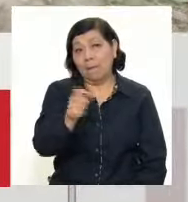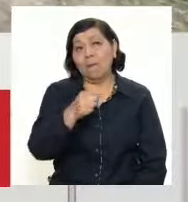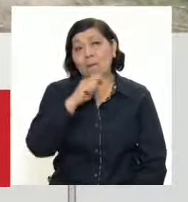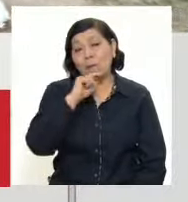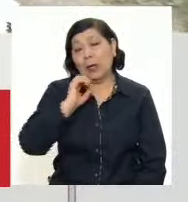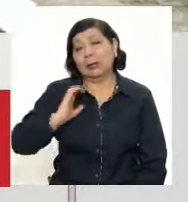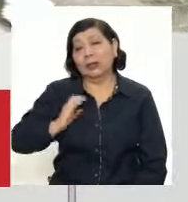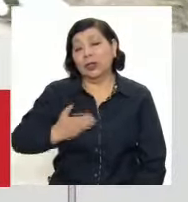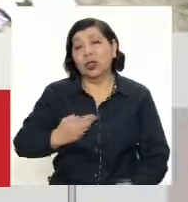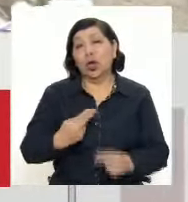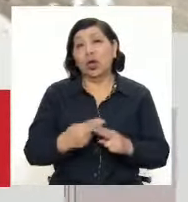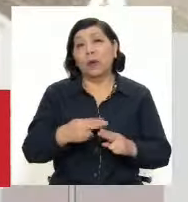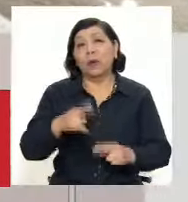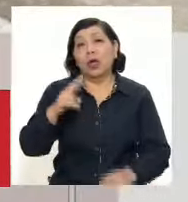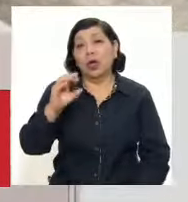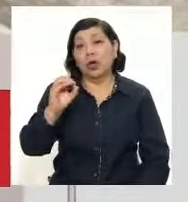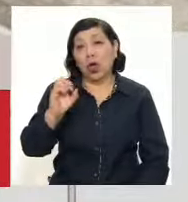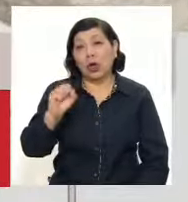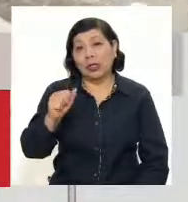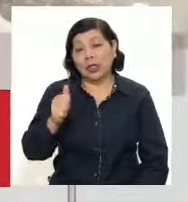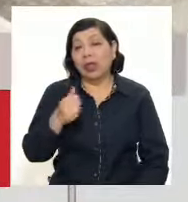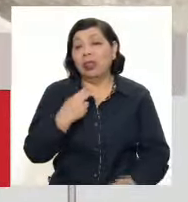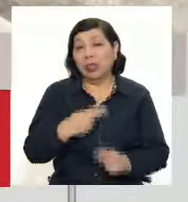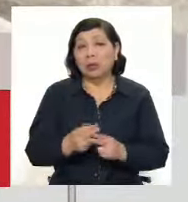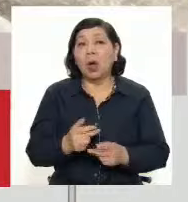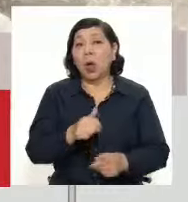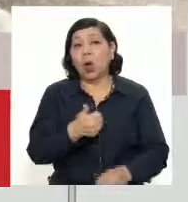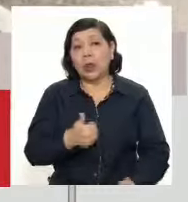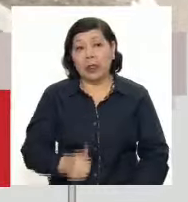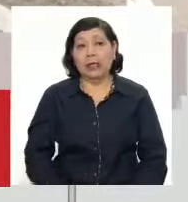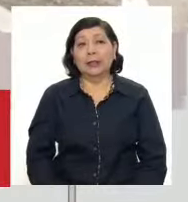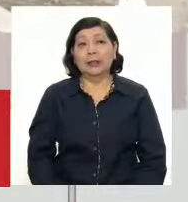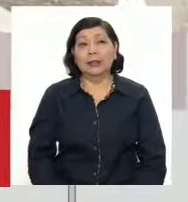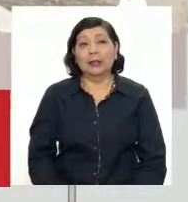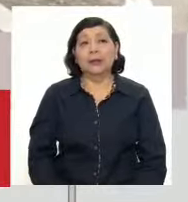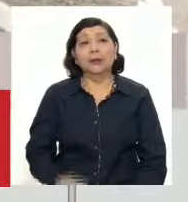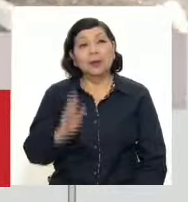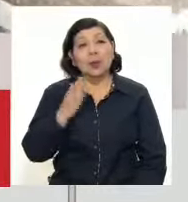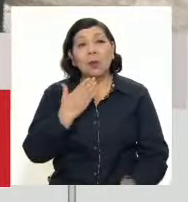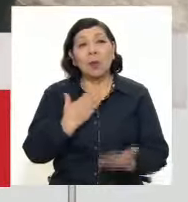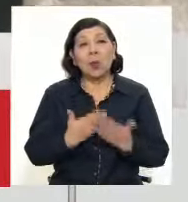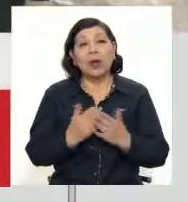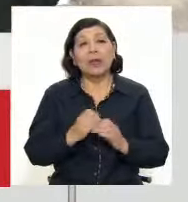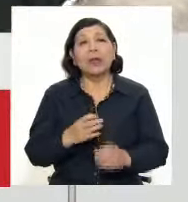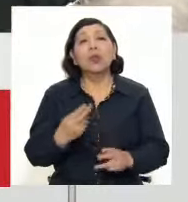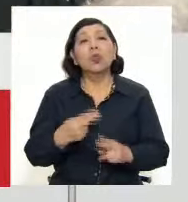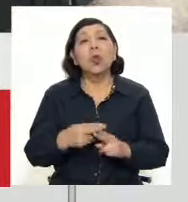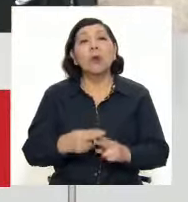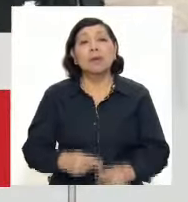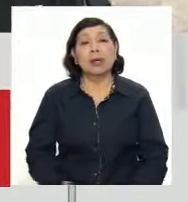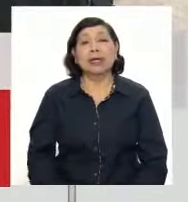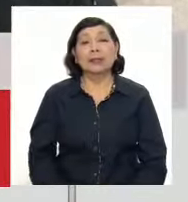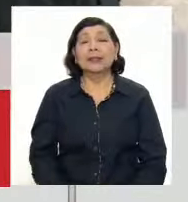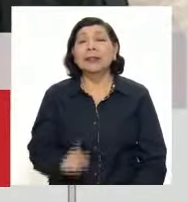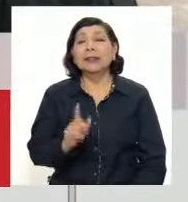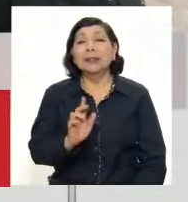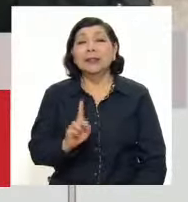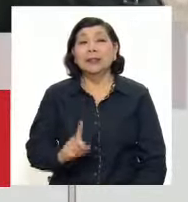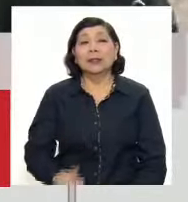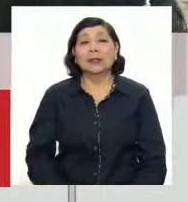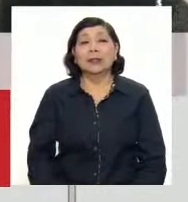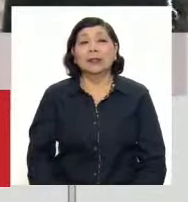señora Rosa, que ha llegado muy temprano. Después tenemos también a... Hola, ¿cómo está? Muy buenos días. Su nombre, por favor, estamos en vivo para TV